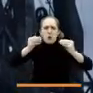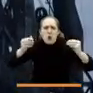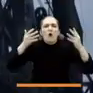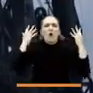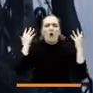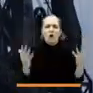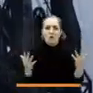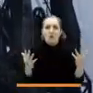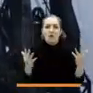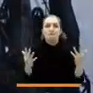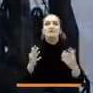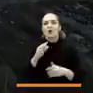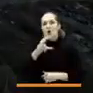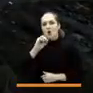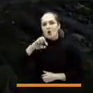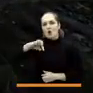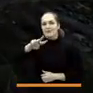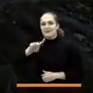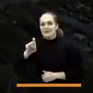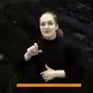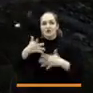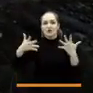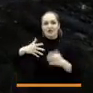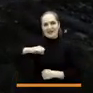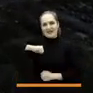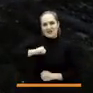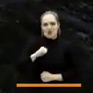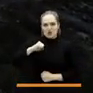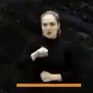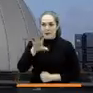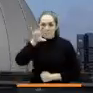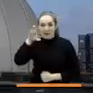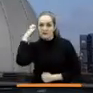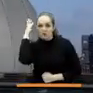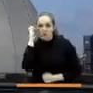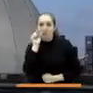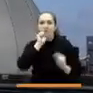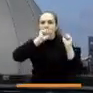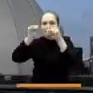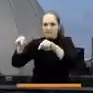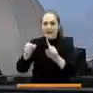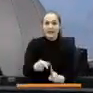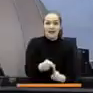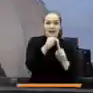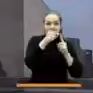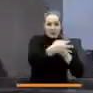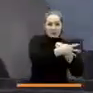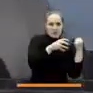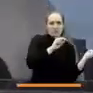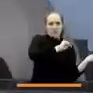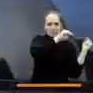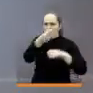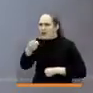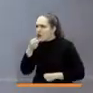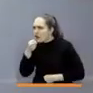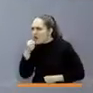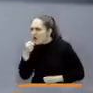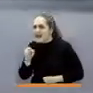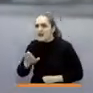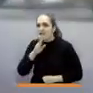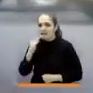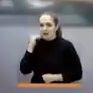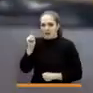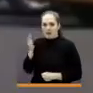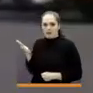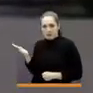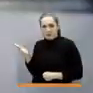Cumbre COP26 en Glasgow, Escocia. Cobertura especial de RTVC Noticias con la enviada